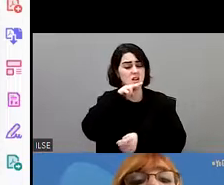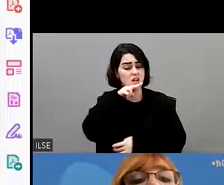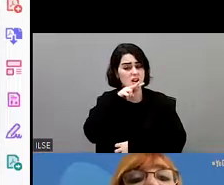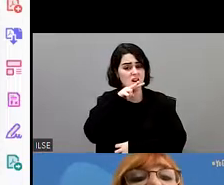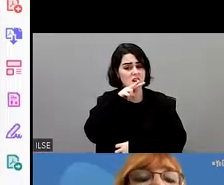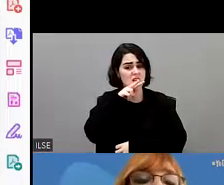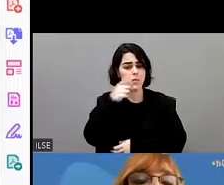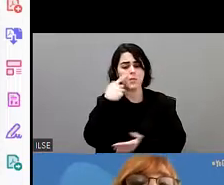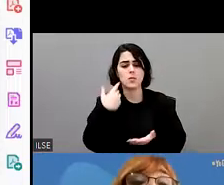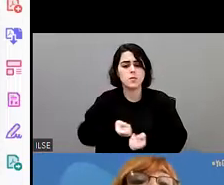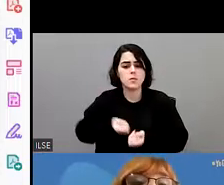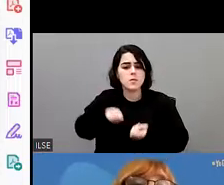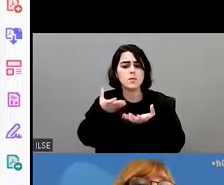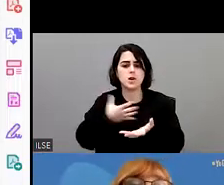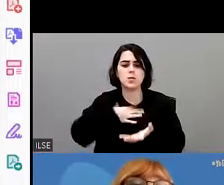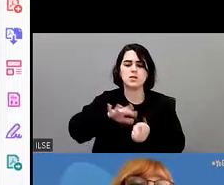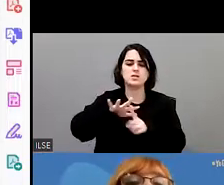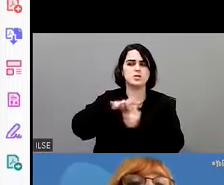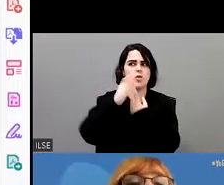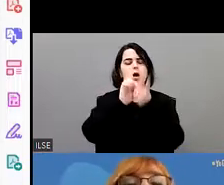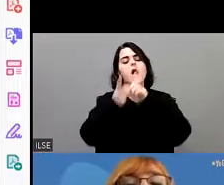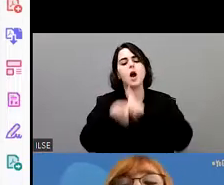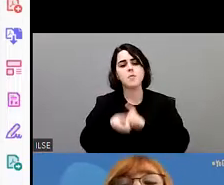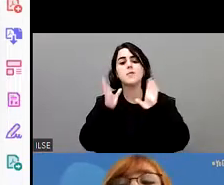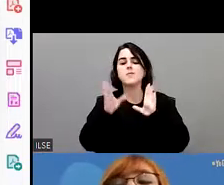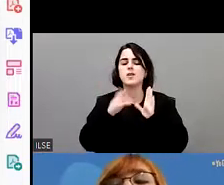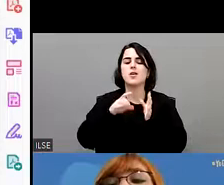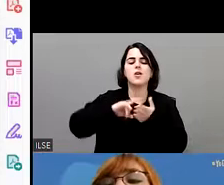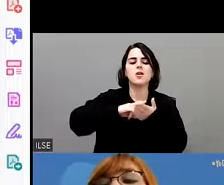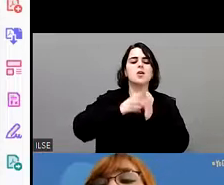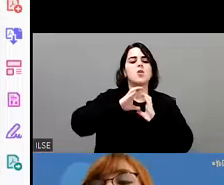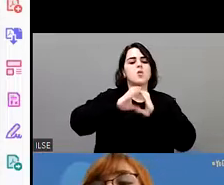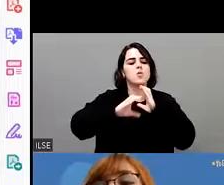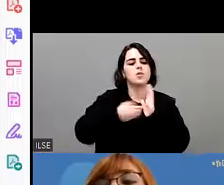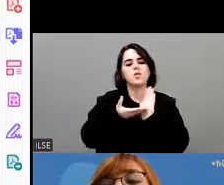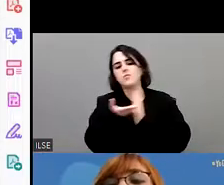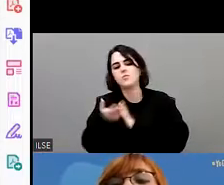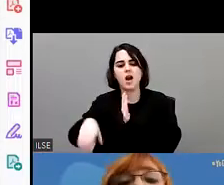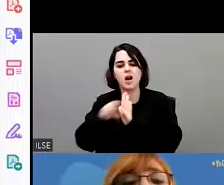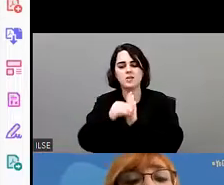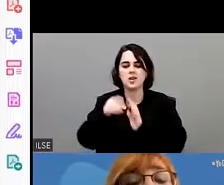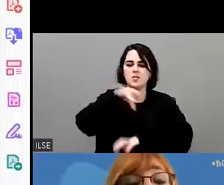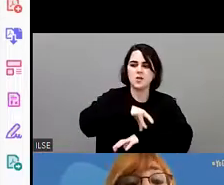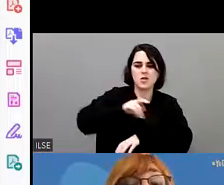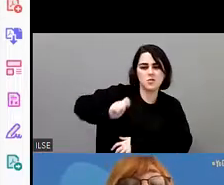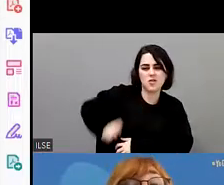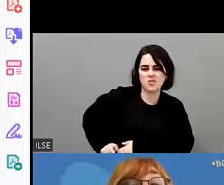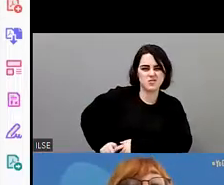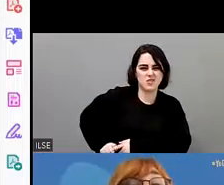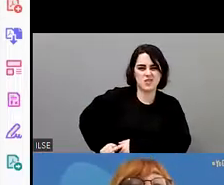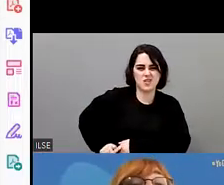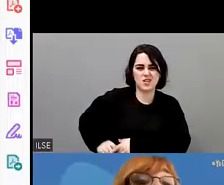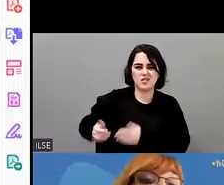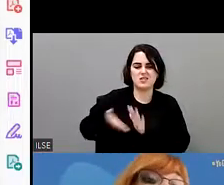lo manifiesta y puede que la situación cambie. Pero en comunicación aumentativa y alternativa, ese profesional de la medicina no se para